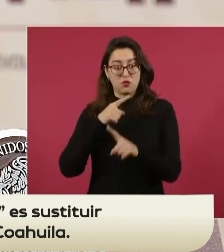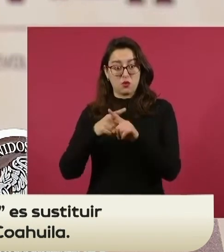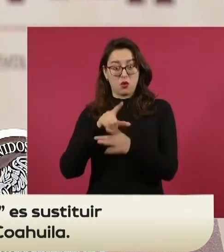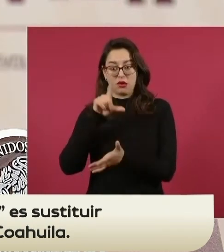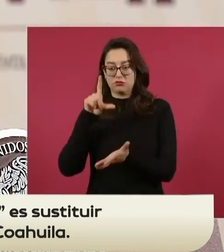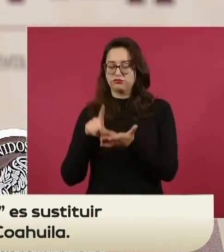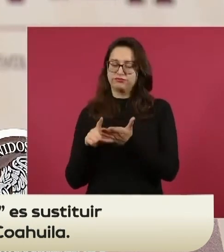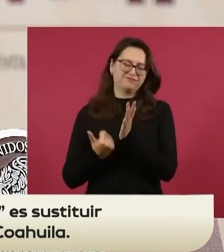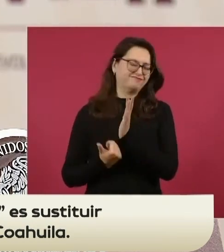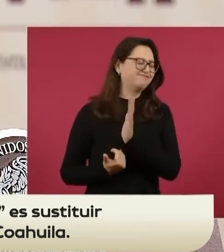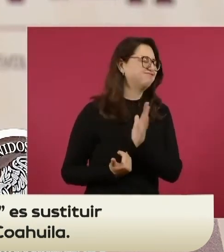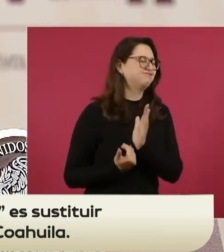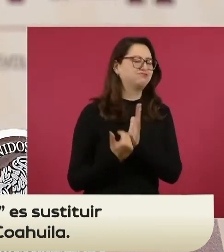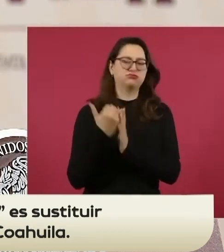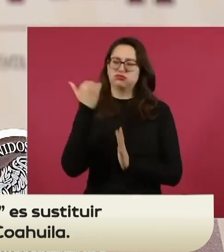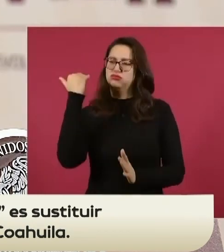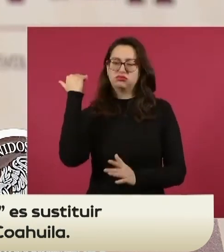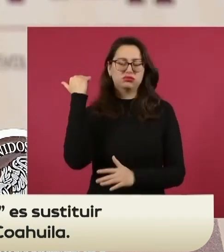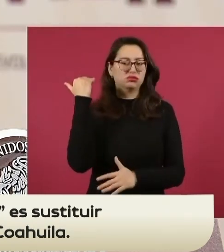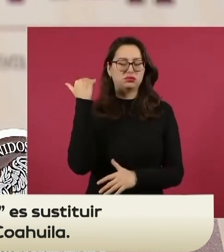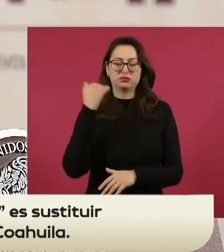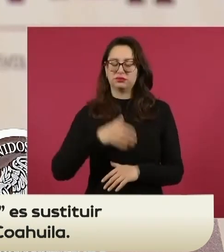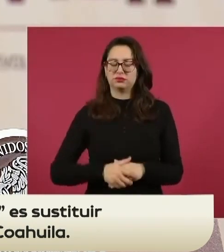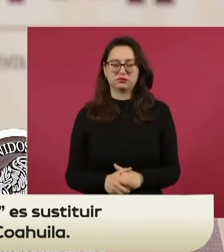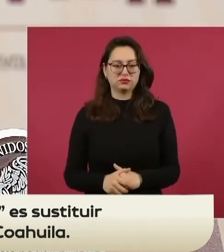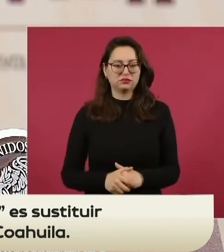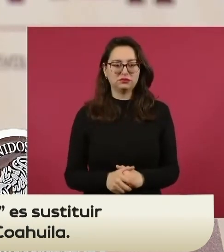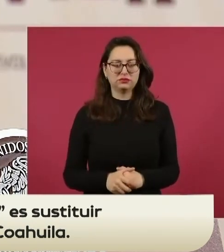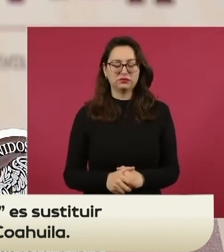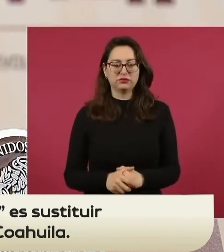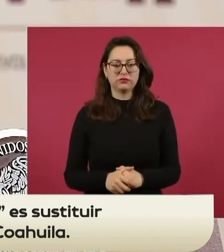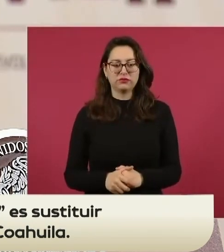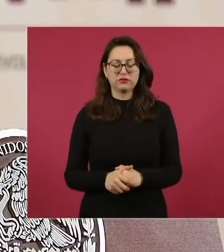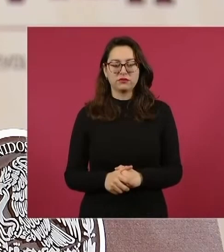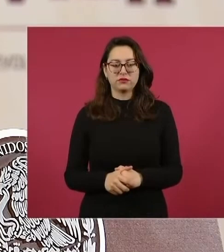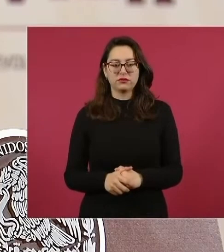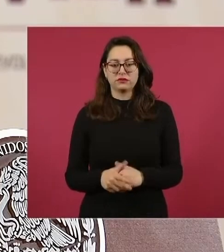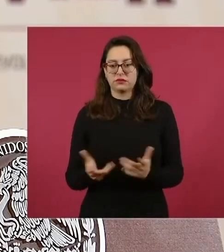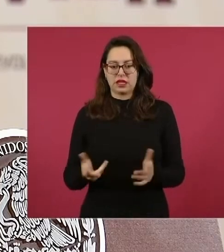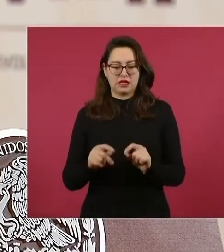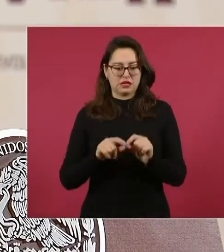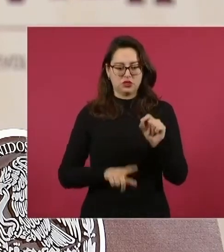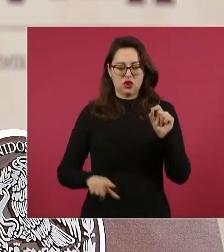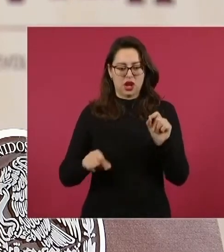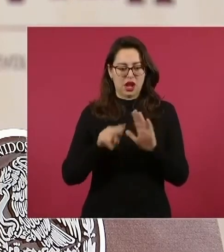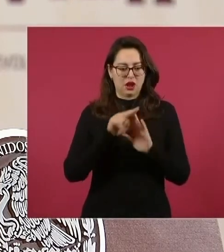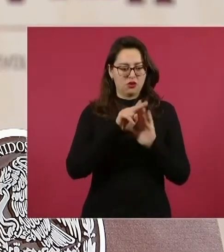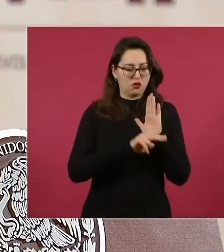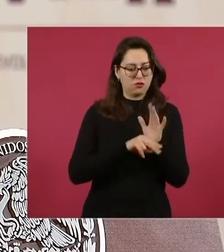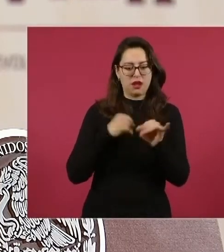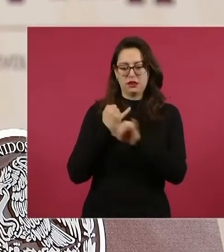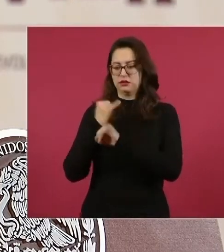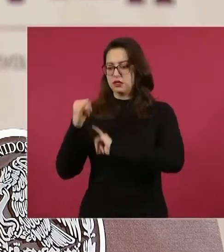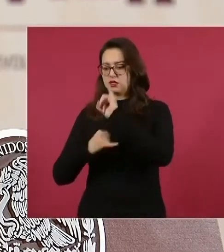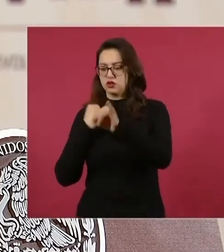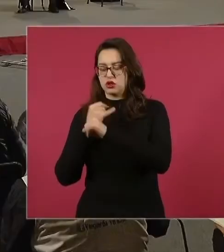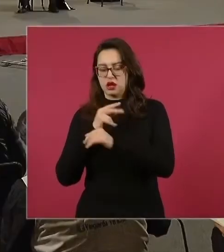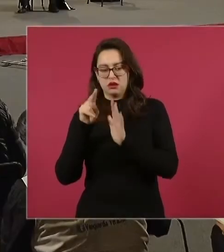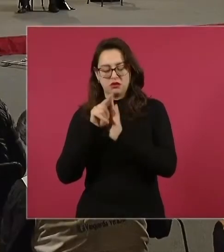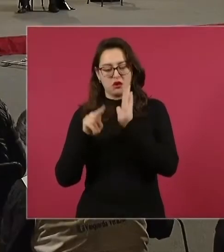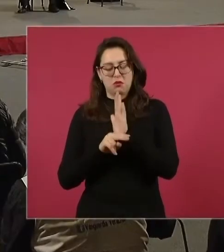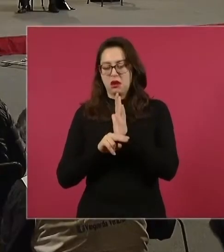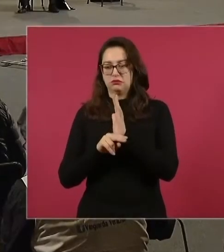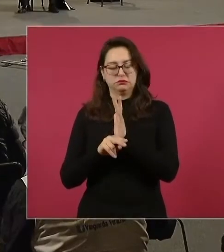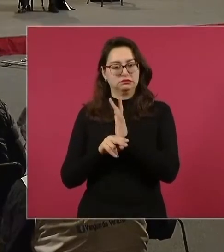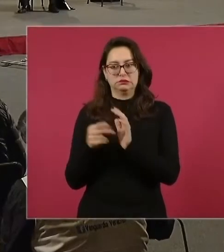norma nacional. También, por supuesto, excede la norma internacional en lo que se refiere al contenido de arsénico.